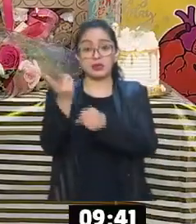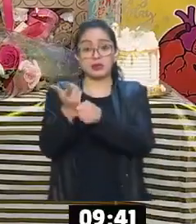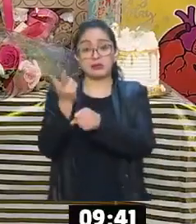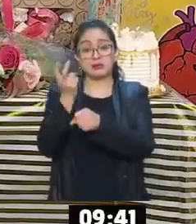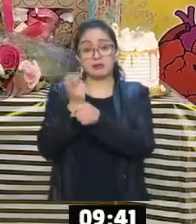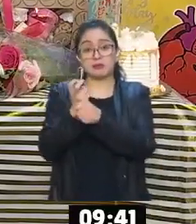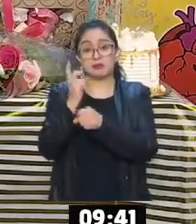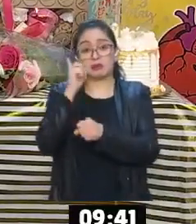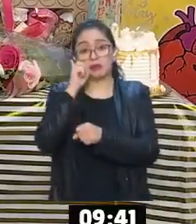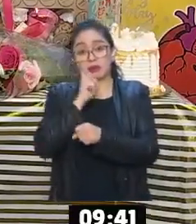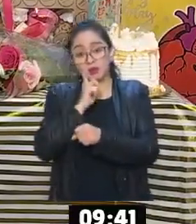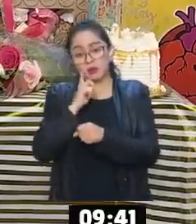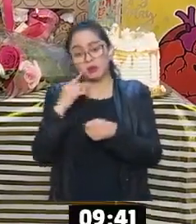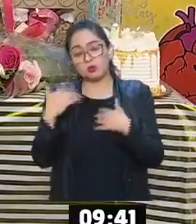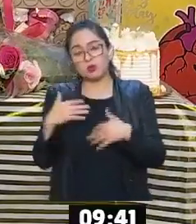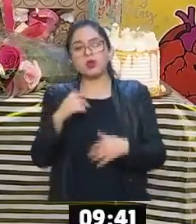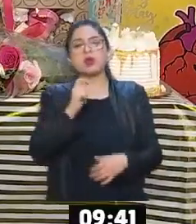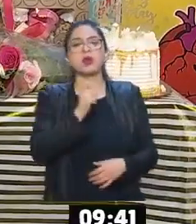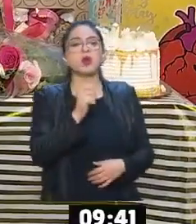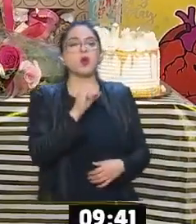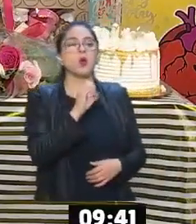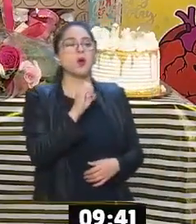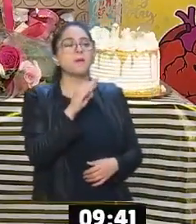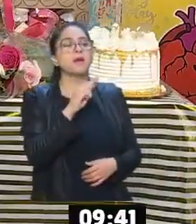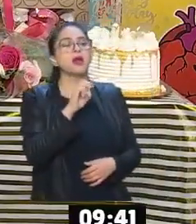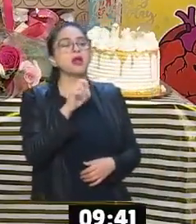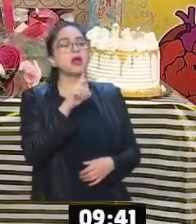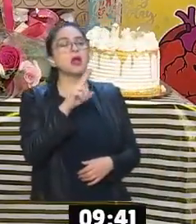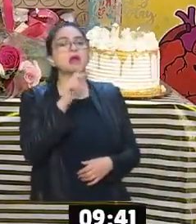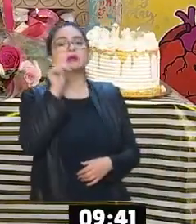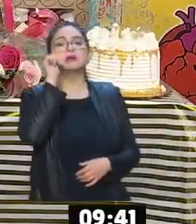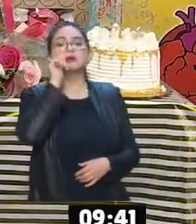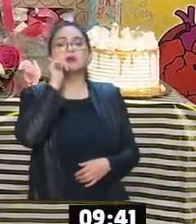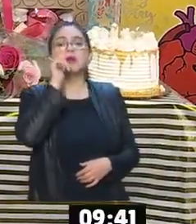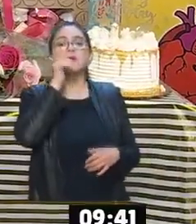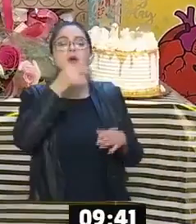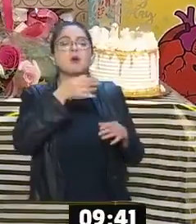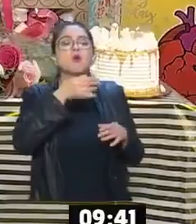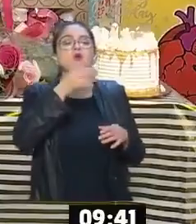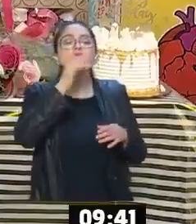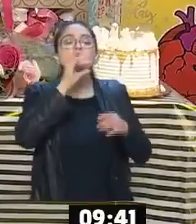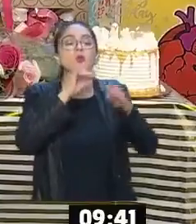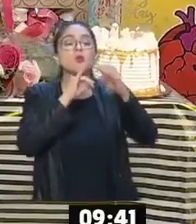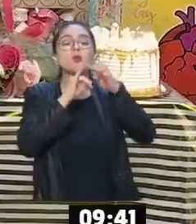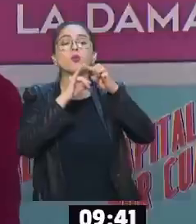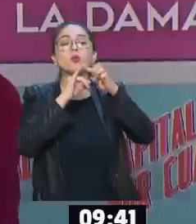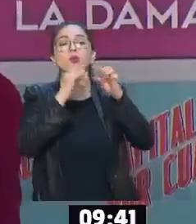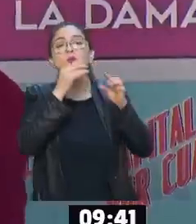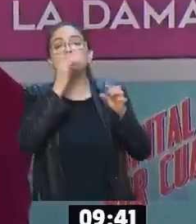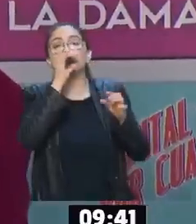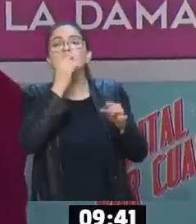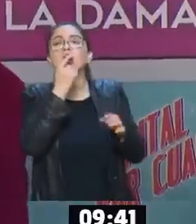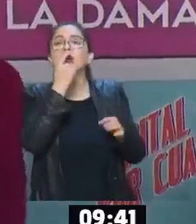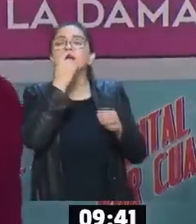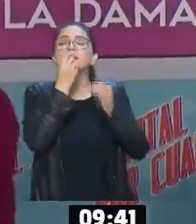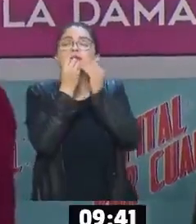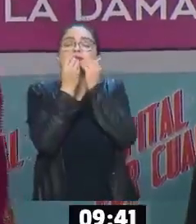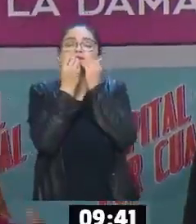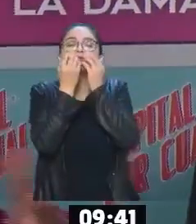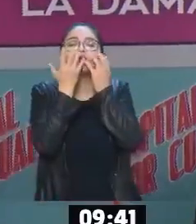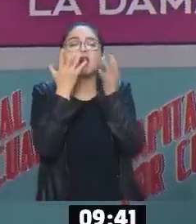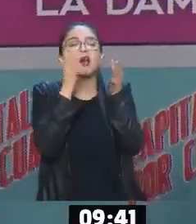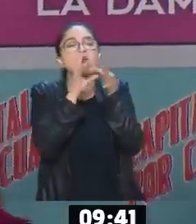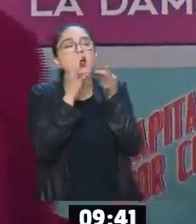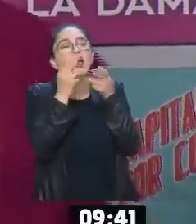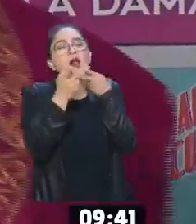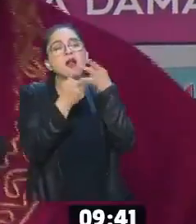mire, tienen fama los sommeliers de que son así. Este, levantan el dedito, sí, chiquito. Así. Sí, estalla en paladar y deja. Lo está en, sí, sí.